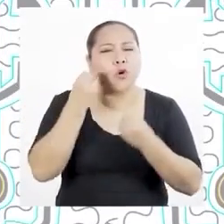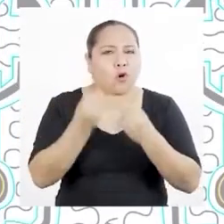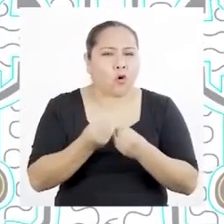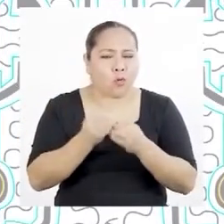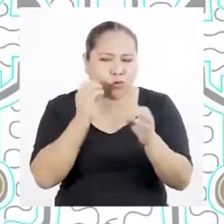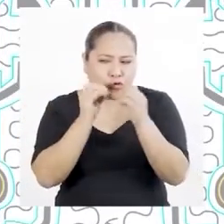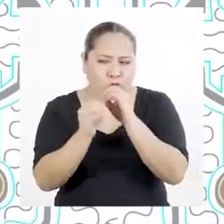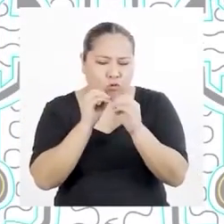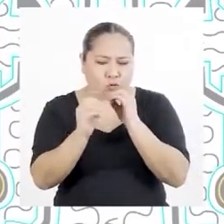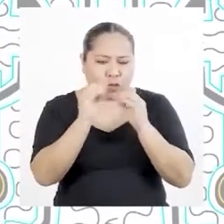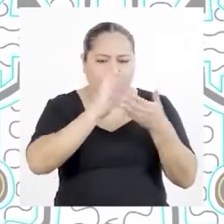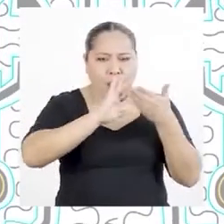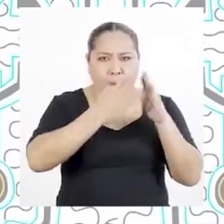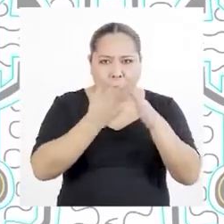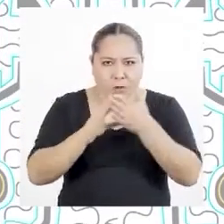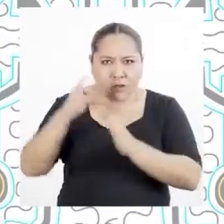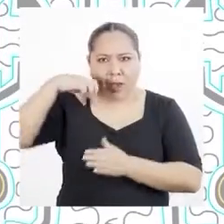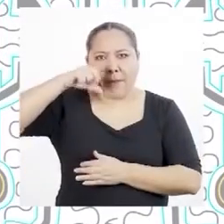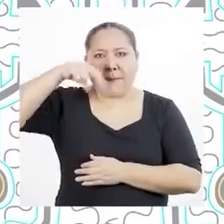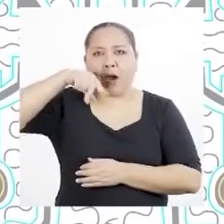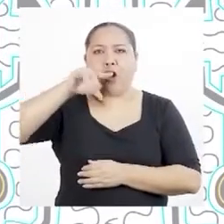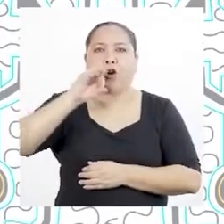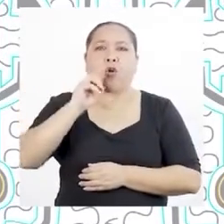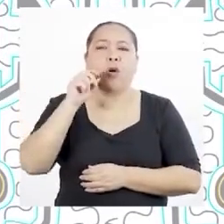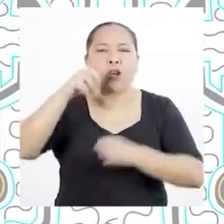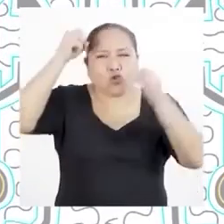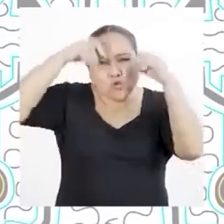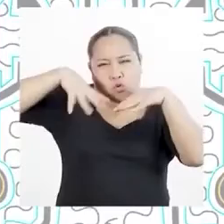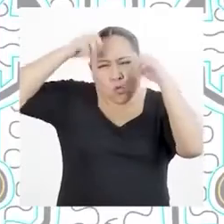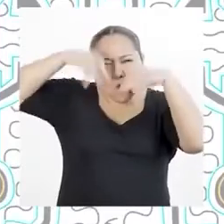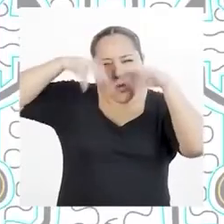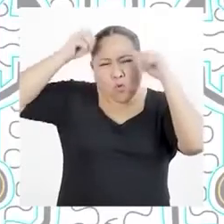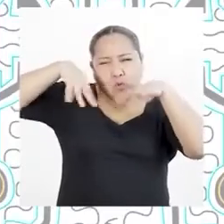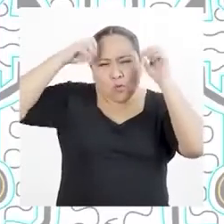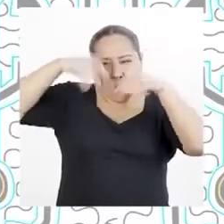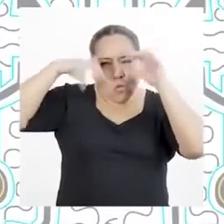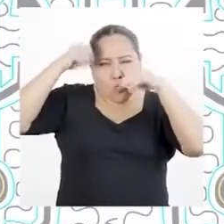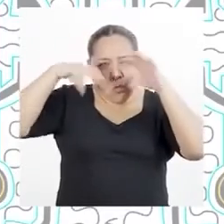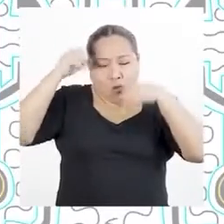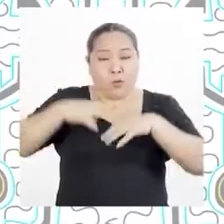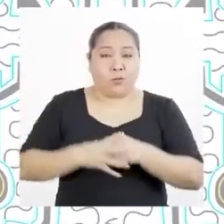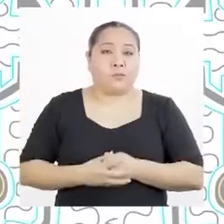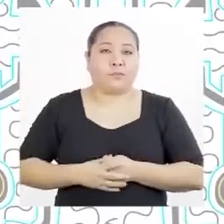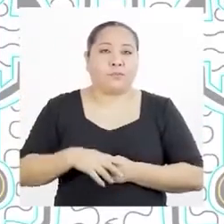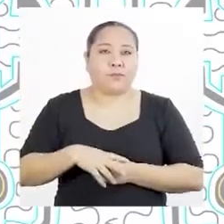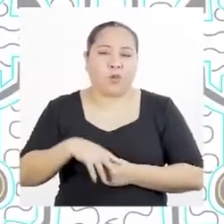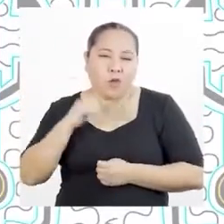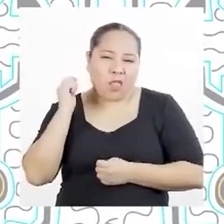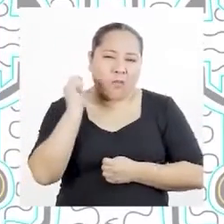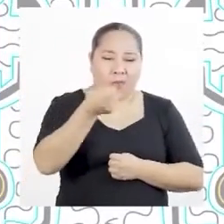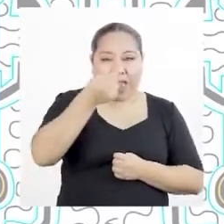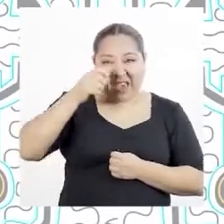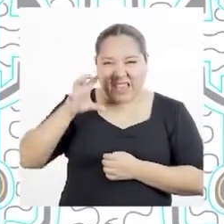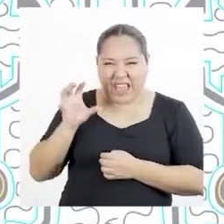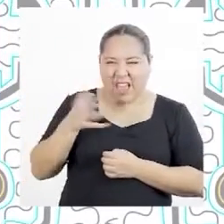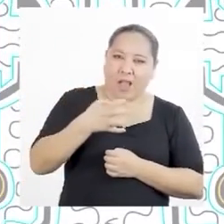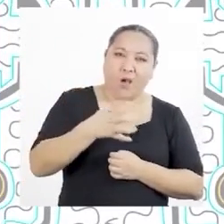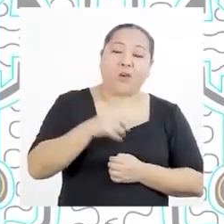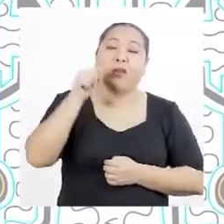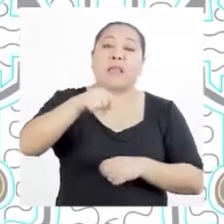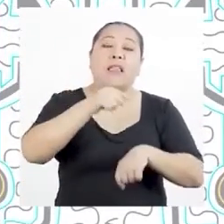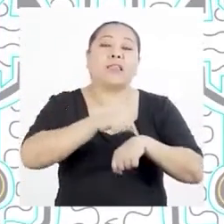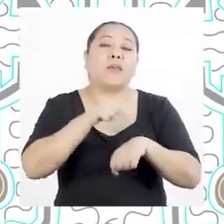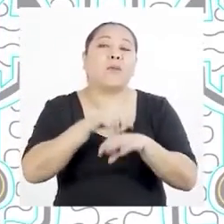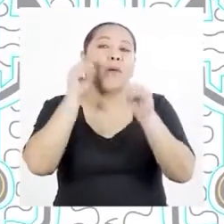cómo afronta la población de Pangoa las lluvias torrenciales? Con la magia de Decao tendrán el tiempo necesario